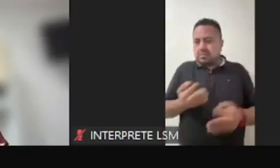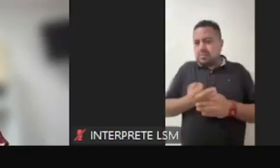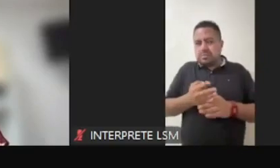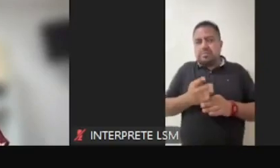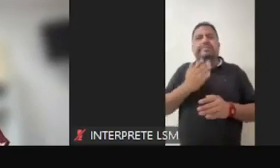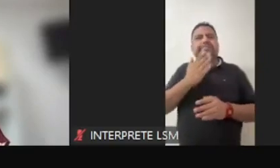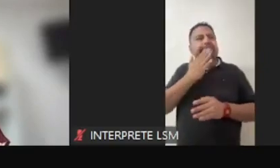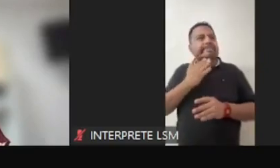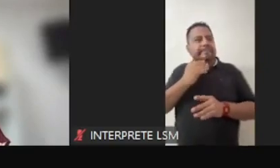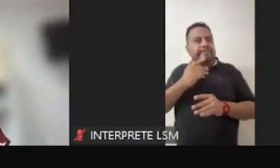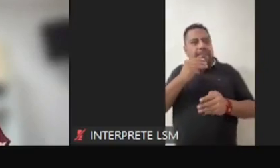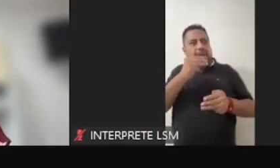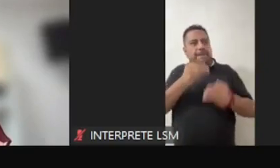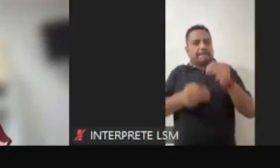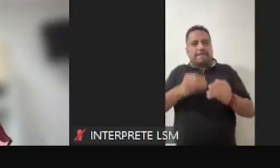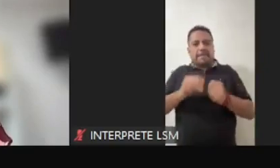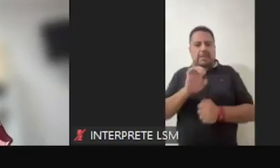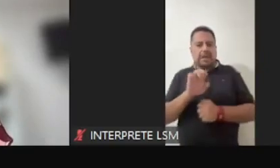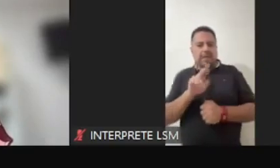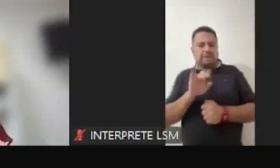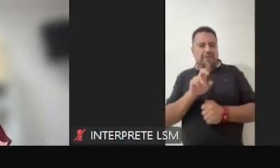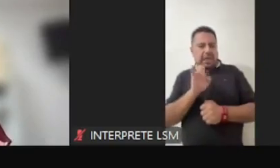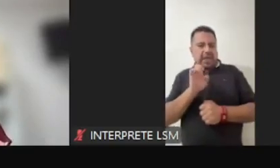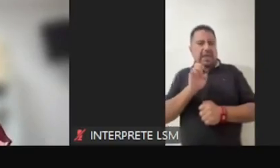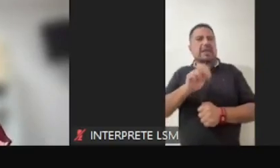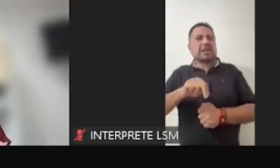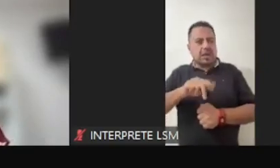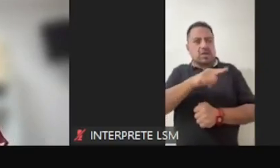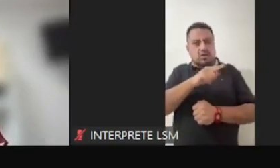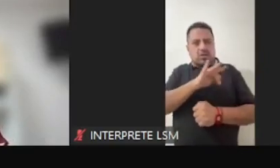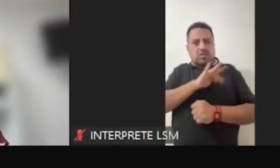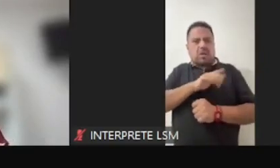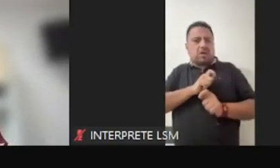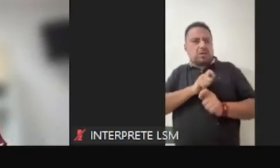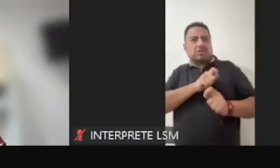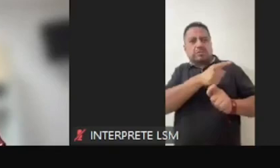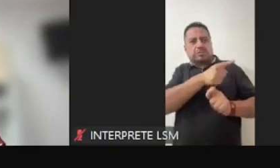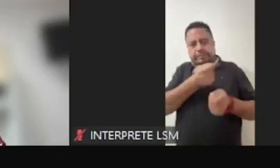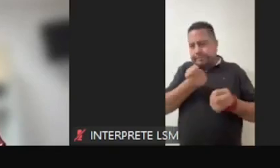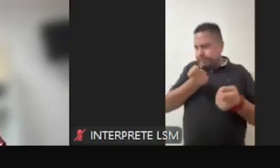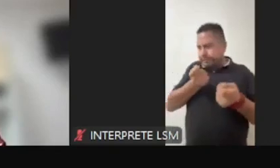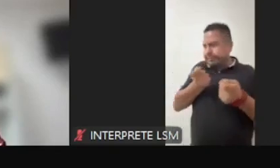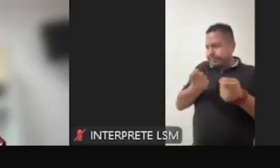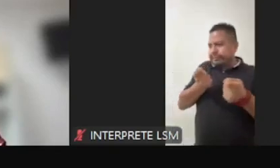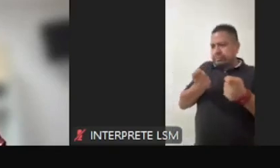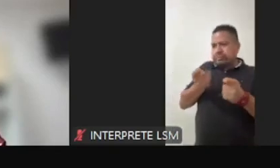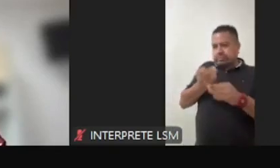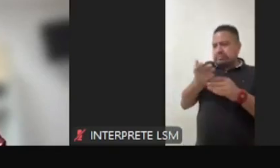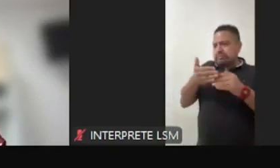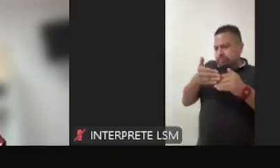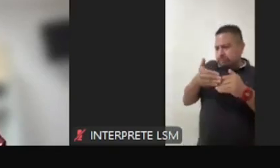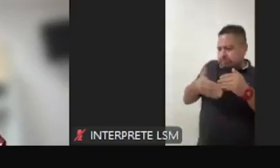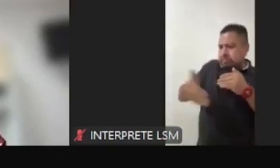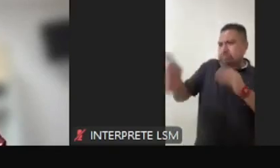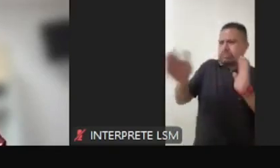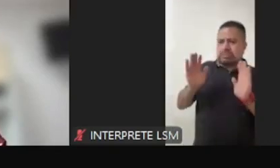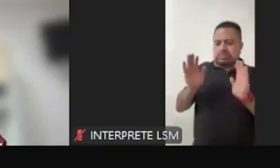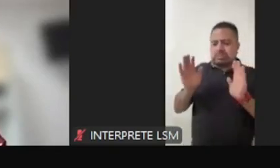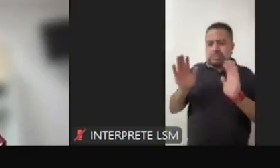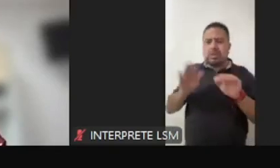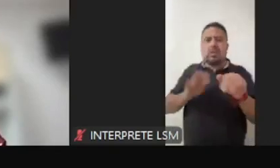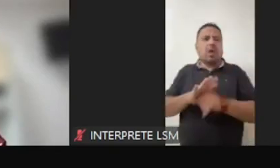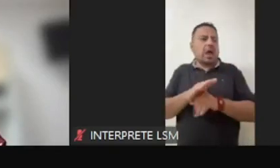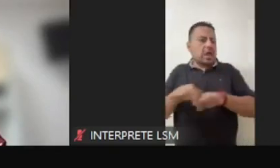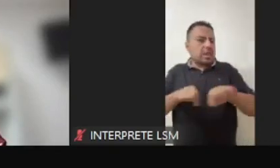amablemente a la magistrada evely Rodríguez chinol conozca de aquí en Adel conduzca de aquí y en adelante los